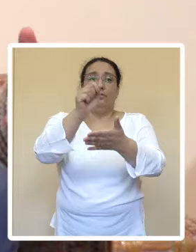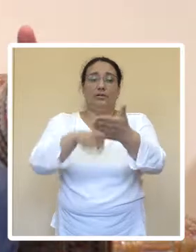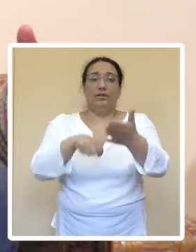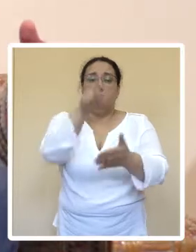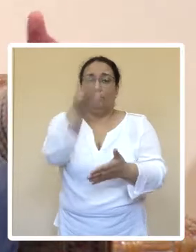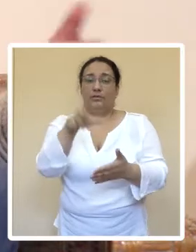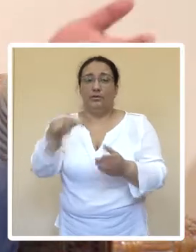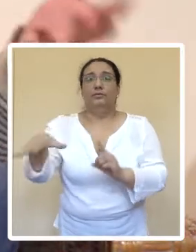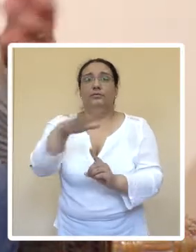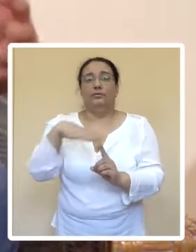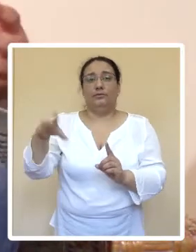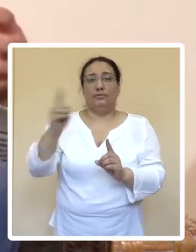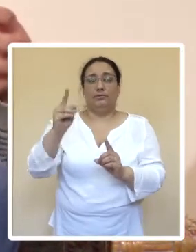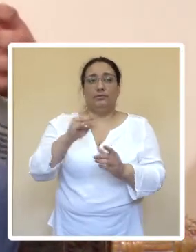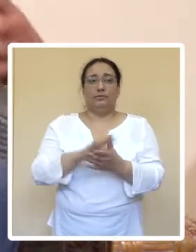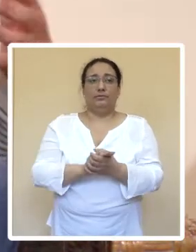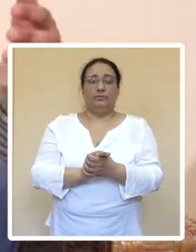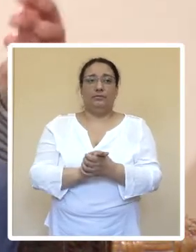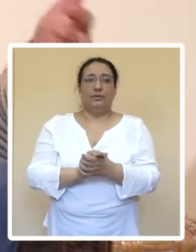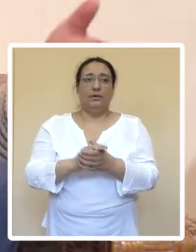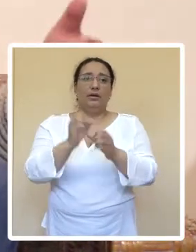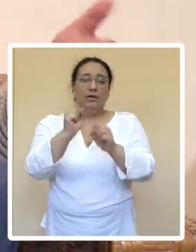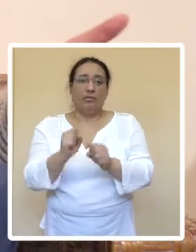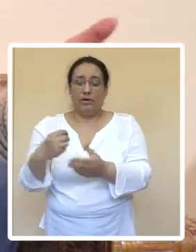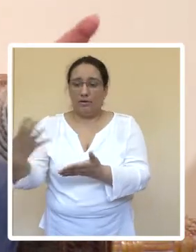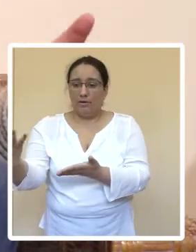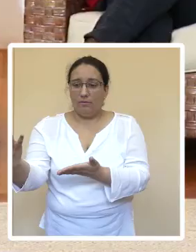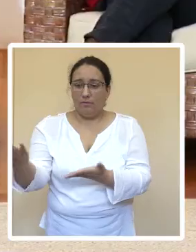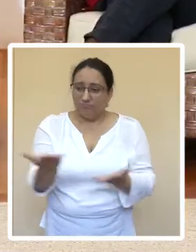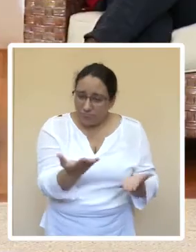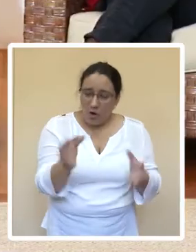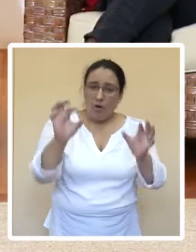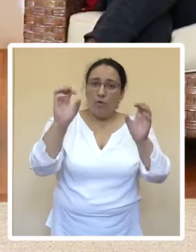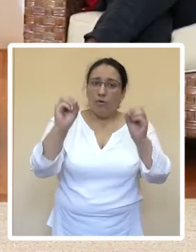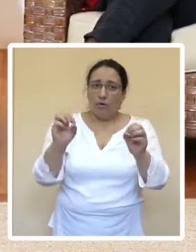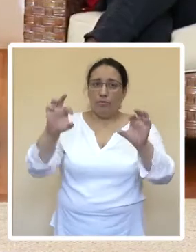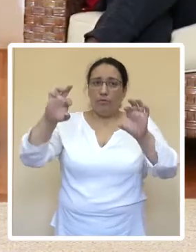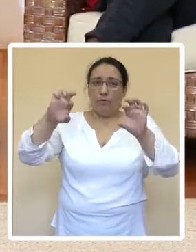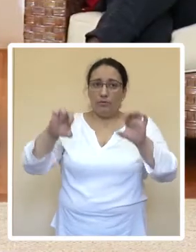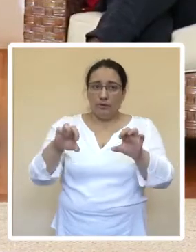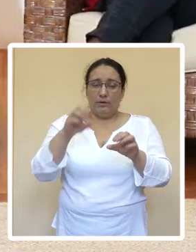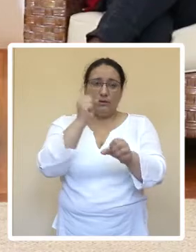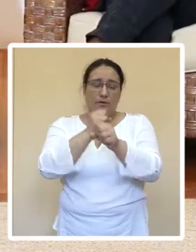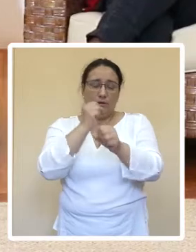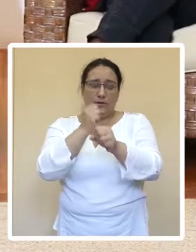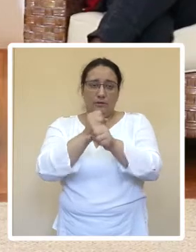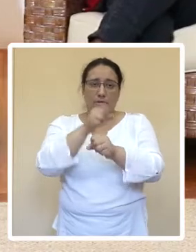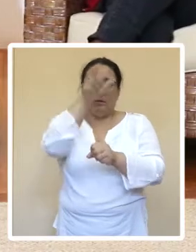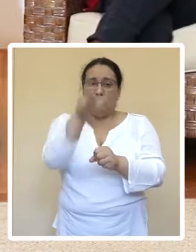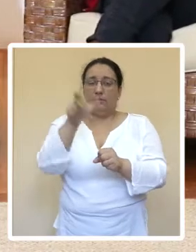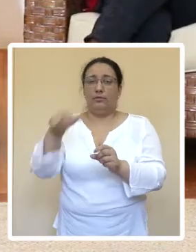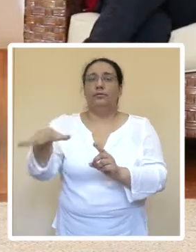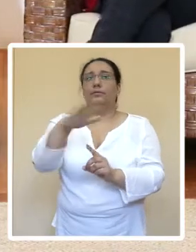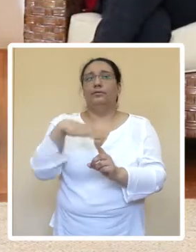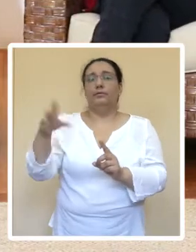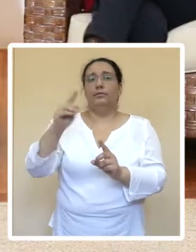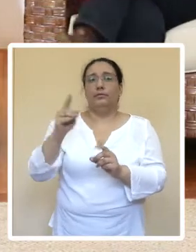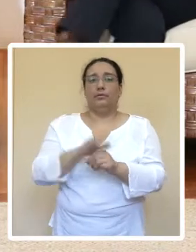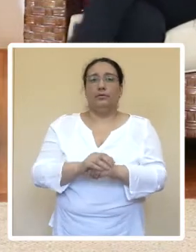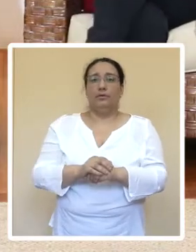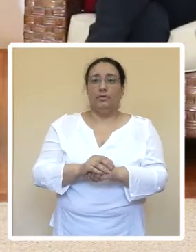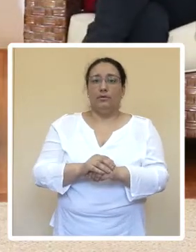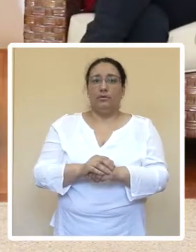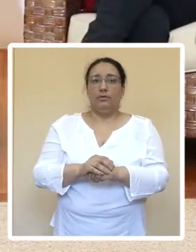conllevar el poder darle la opción a un trabajo a las personas en situación de discapacidad. Francisca, tú llevas